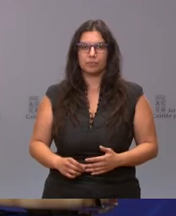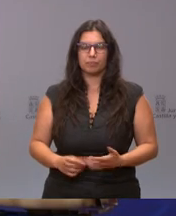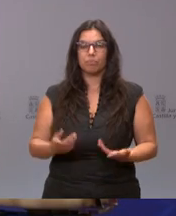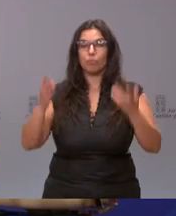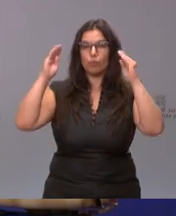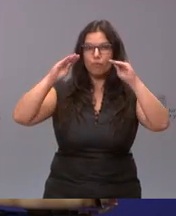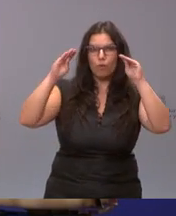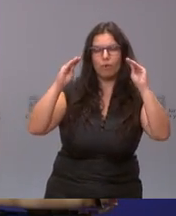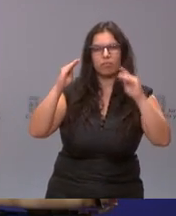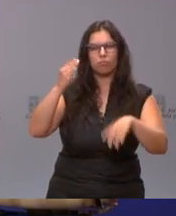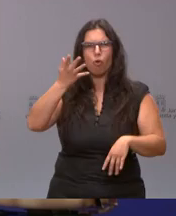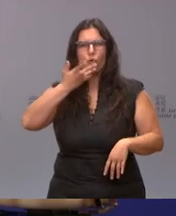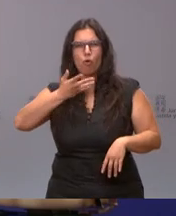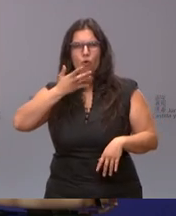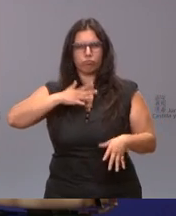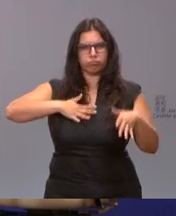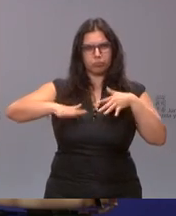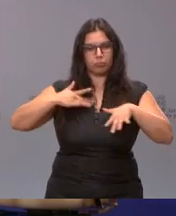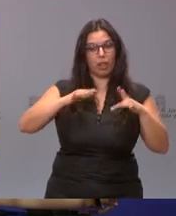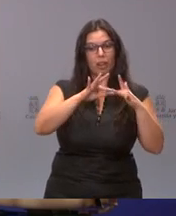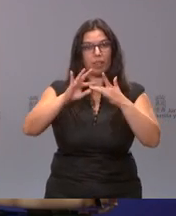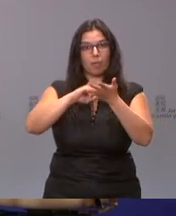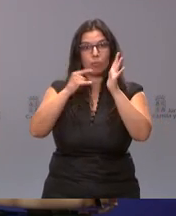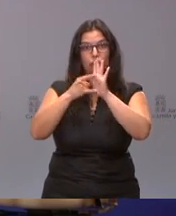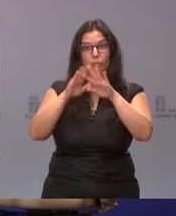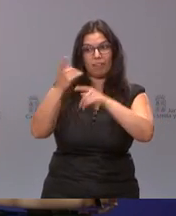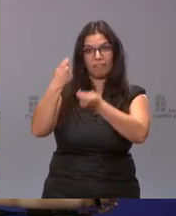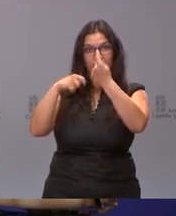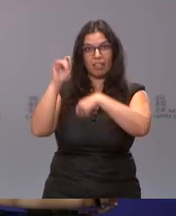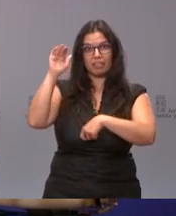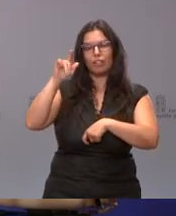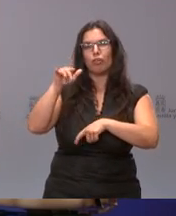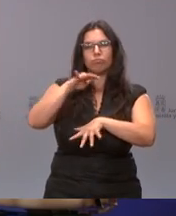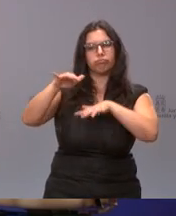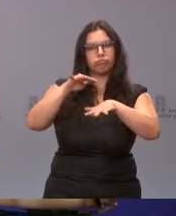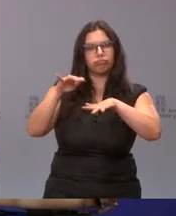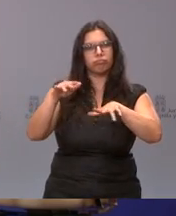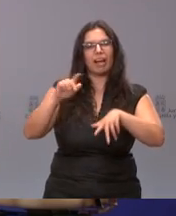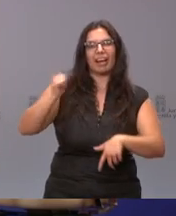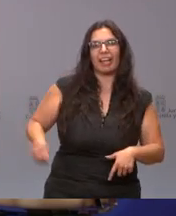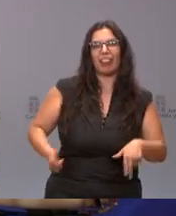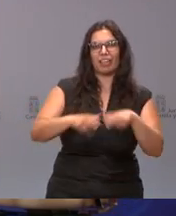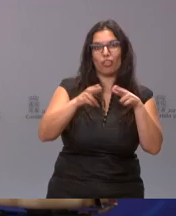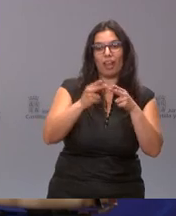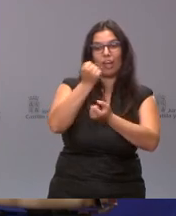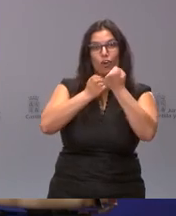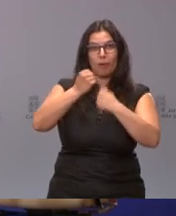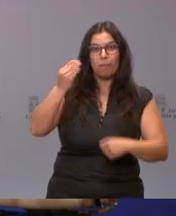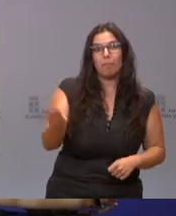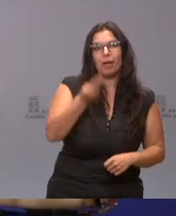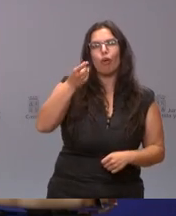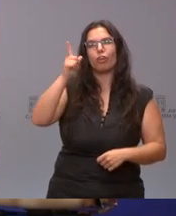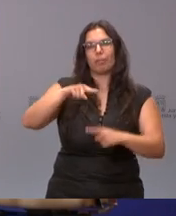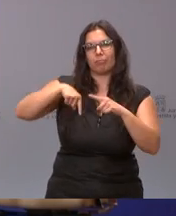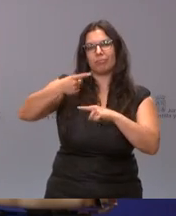Formarse, conocer y liderar proyectos de exportación promueve la riqueza social, mejora la economía y nuestra calidad de